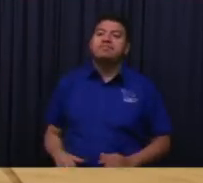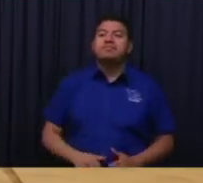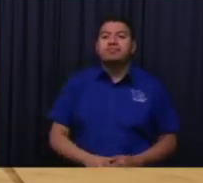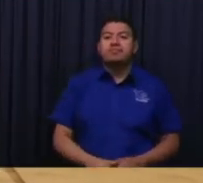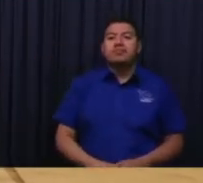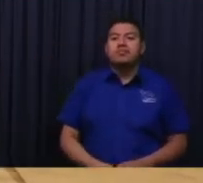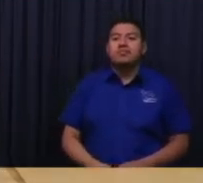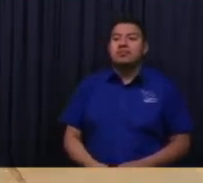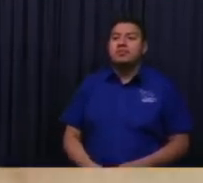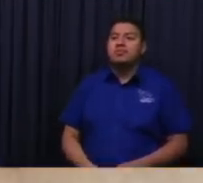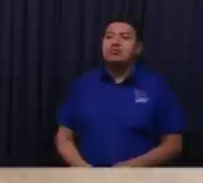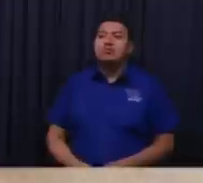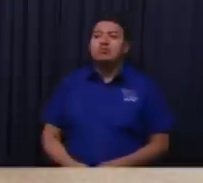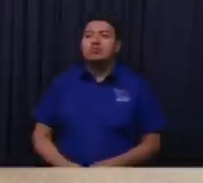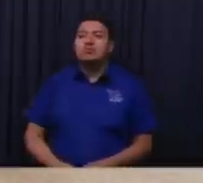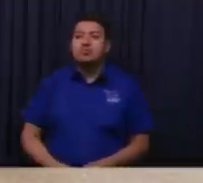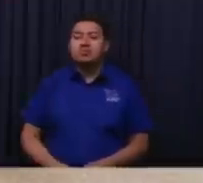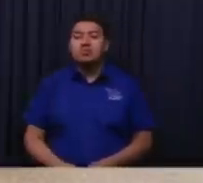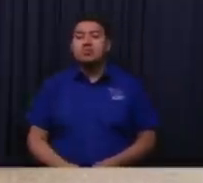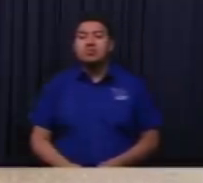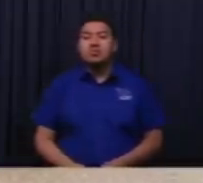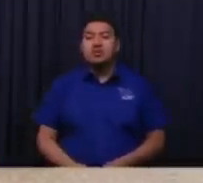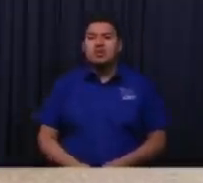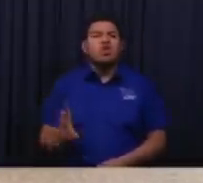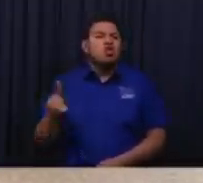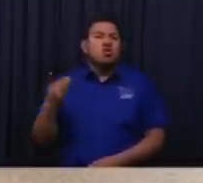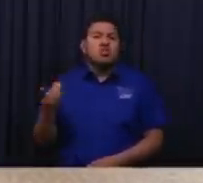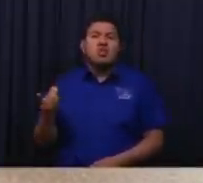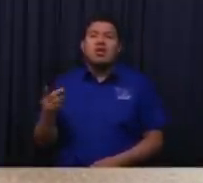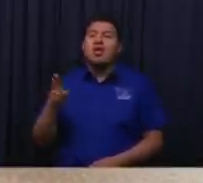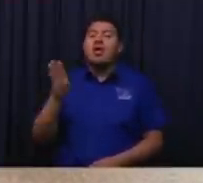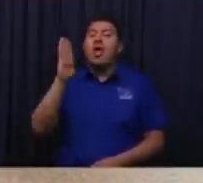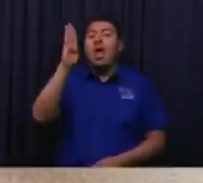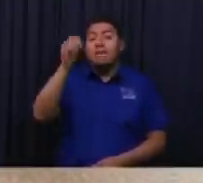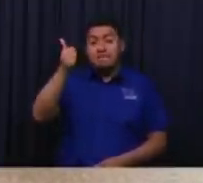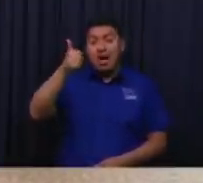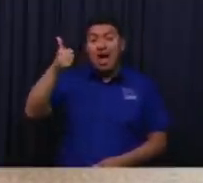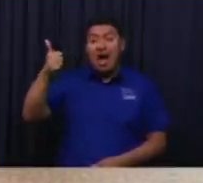Amón, que quiere decir Señor de la abundancia. O sea,